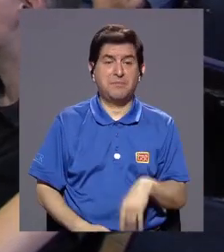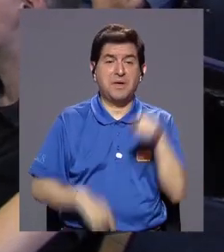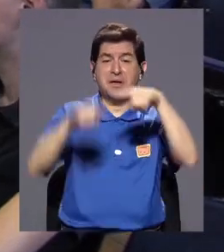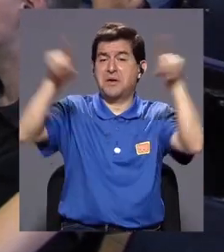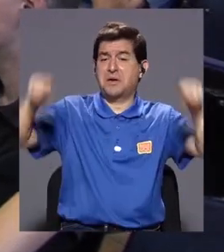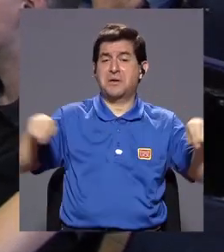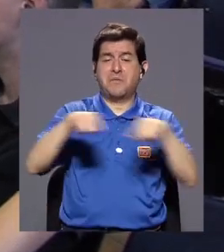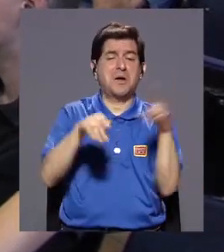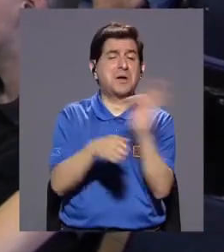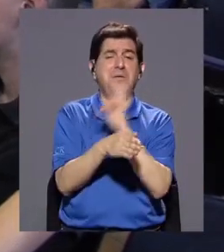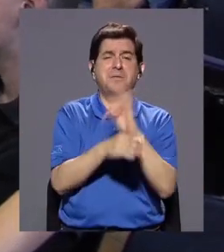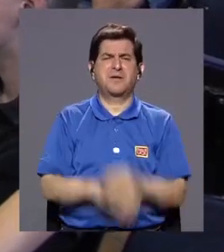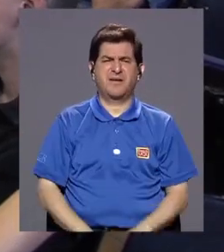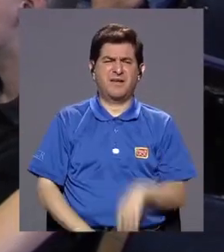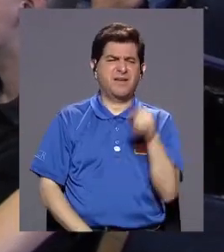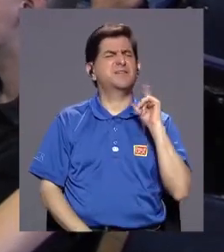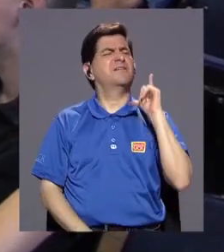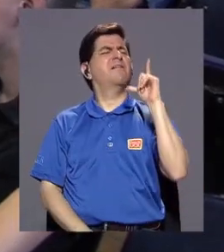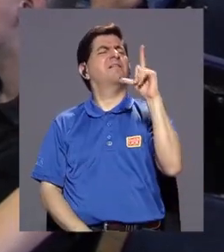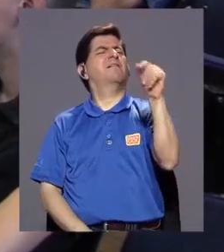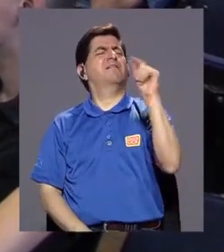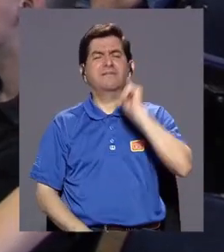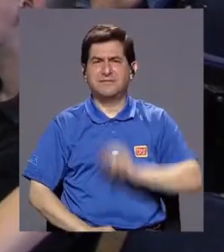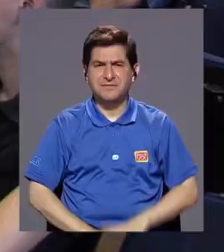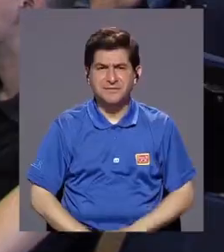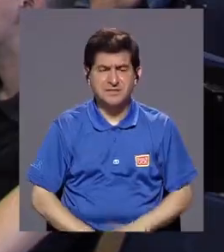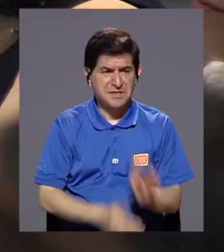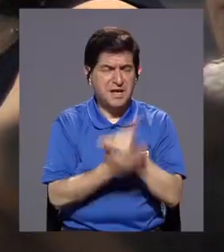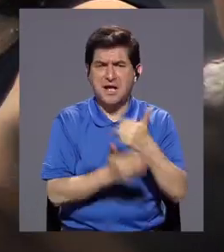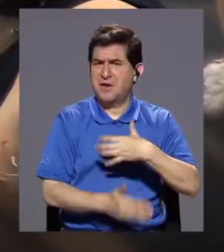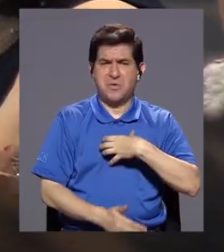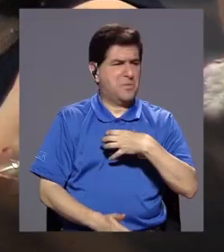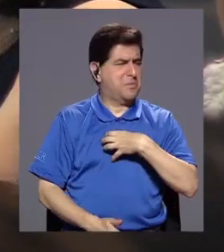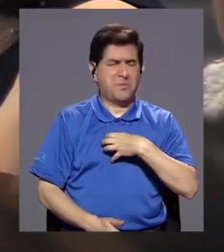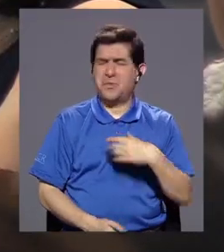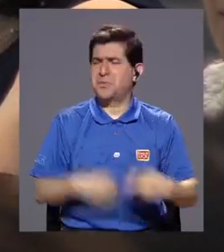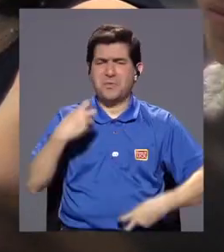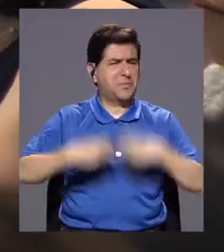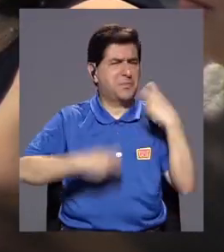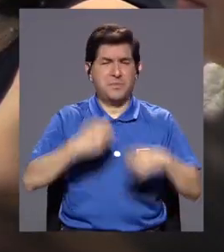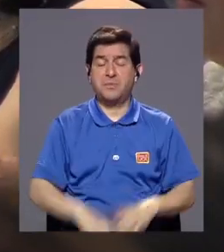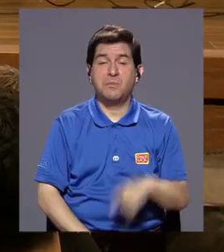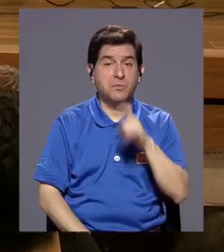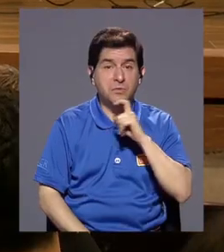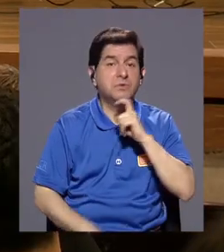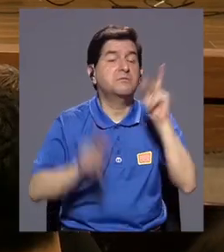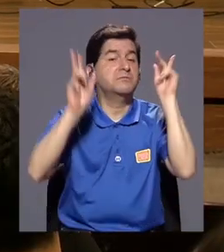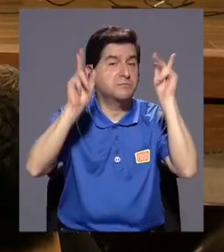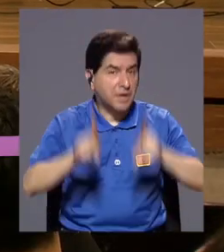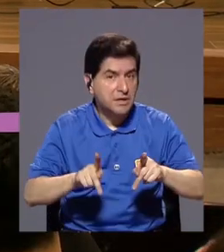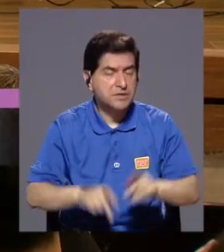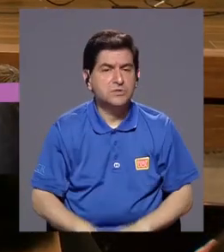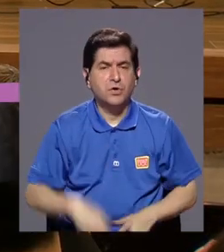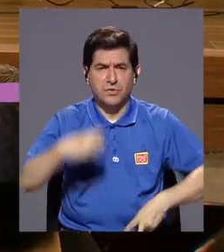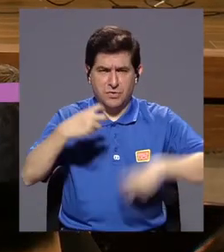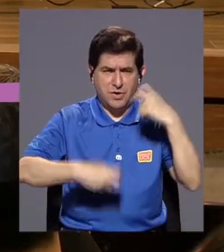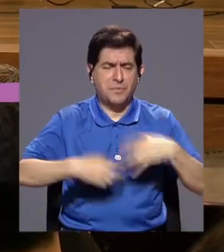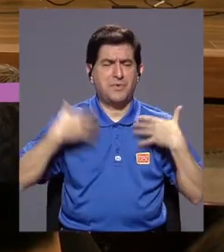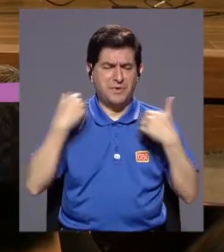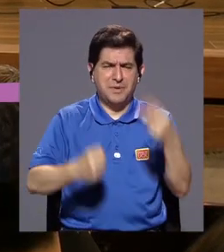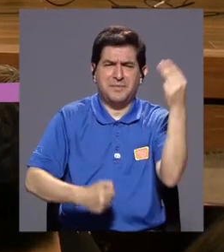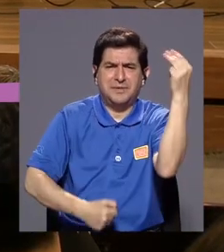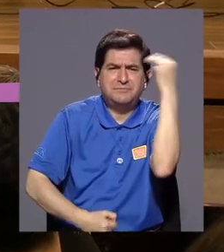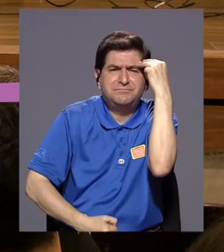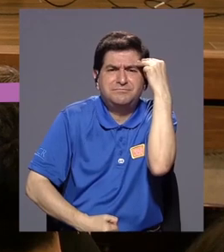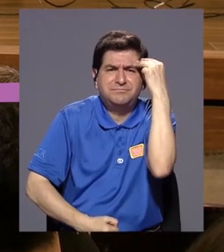algo distante, lejano, algo que no es mi problema. Qué difícil es que una persona con un problema de salud mental se